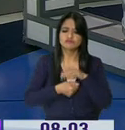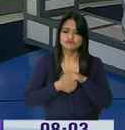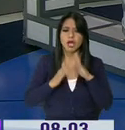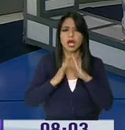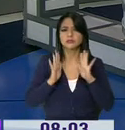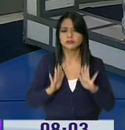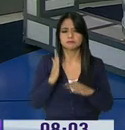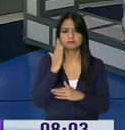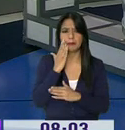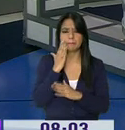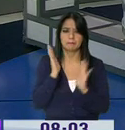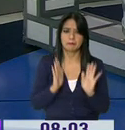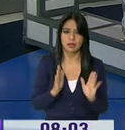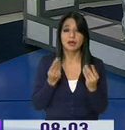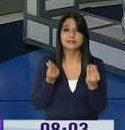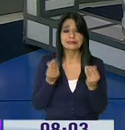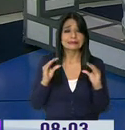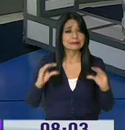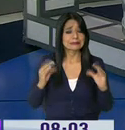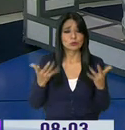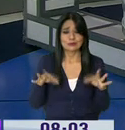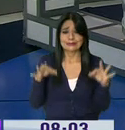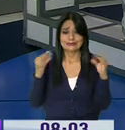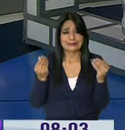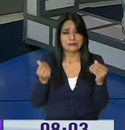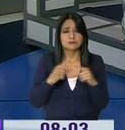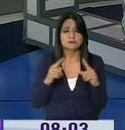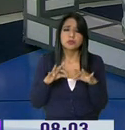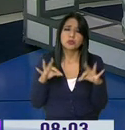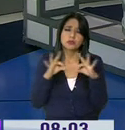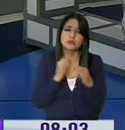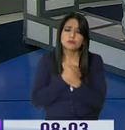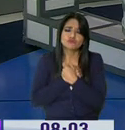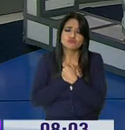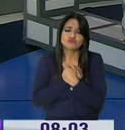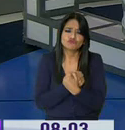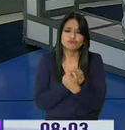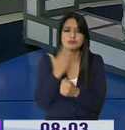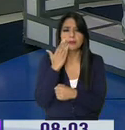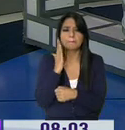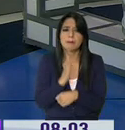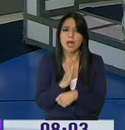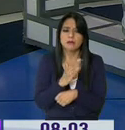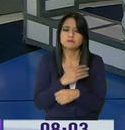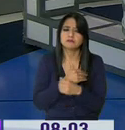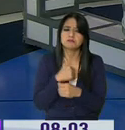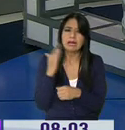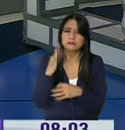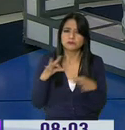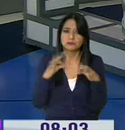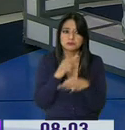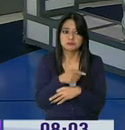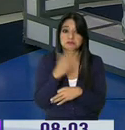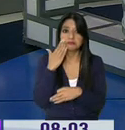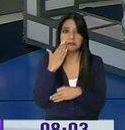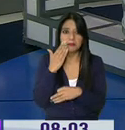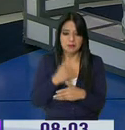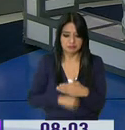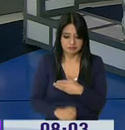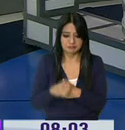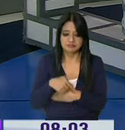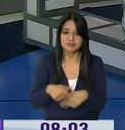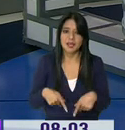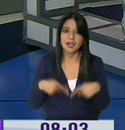ahora también los recursos están limitados, lo importante es que le muestre ese cariño a la persona que nos dio la vida, así que